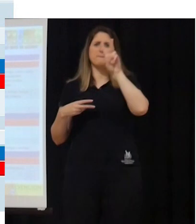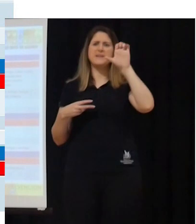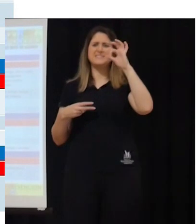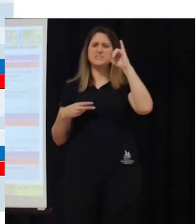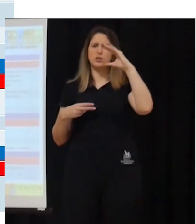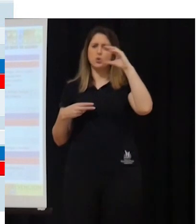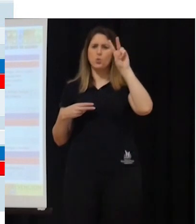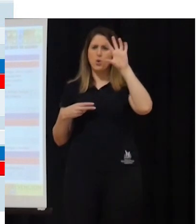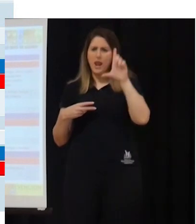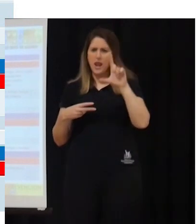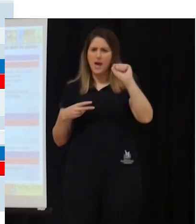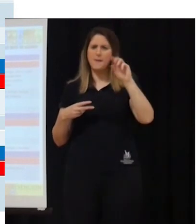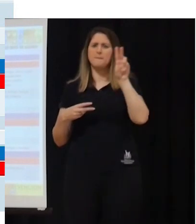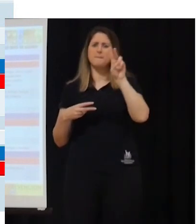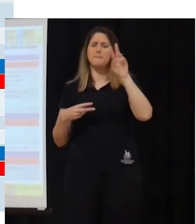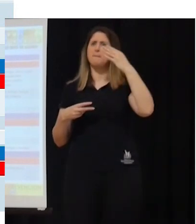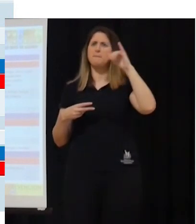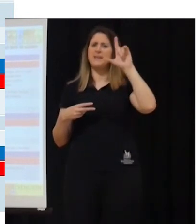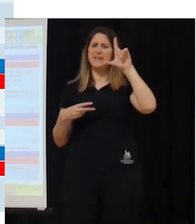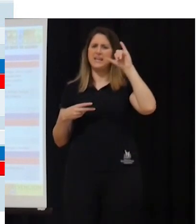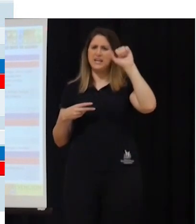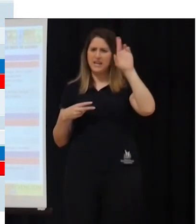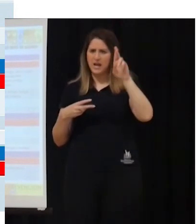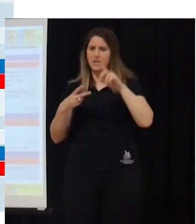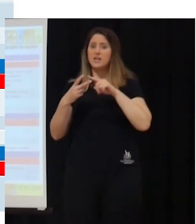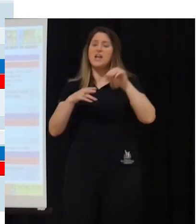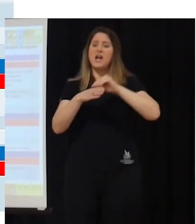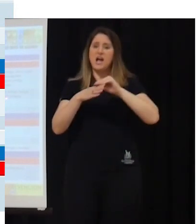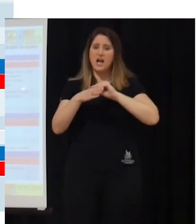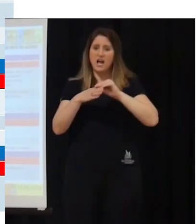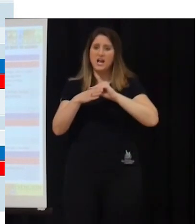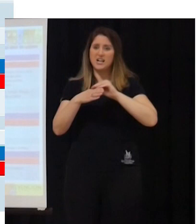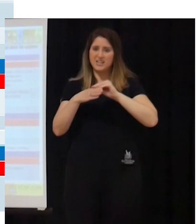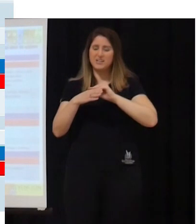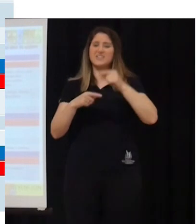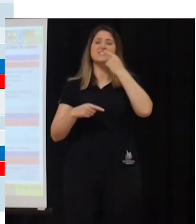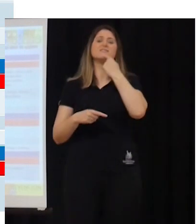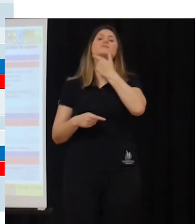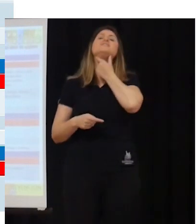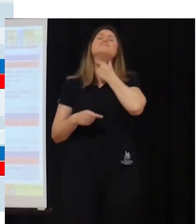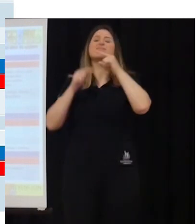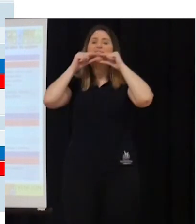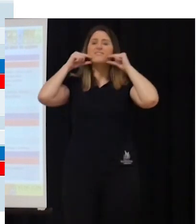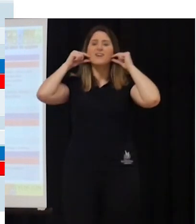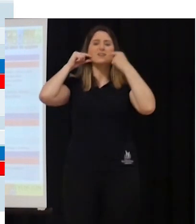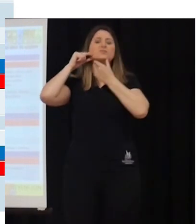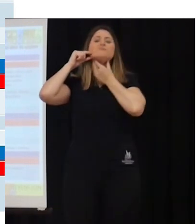400. Que el alcohol se relaciona con los cánceres de la cavidad bucal, faringe, la